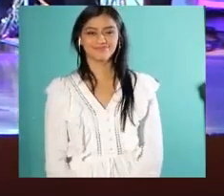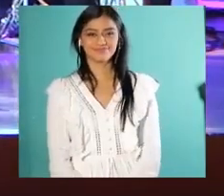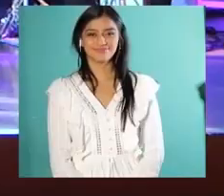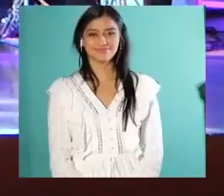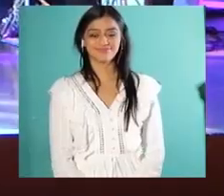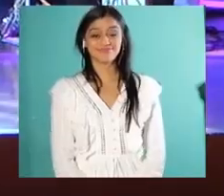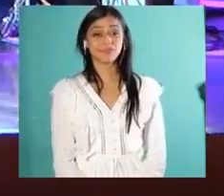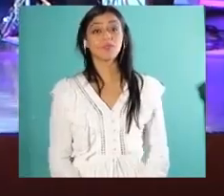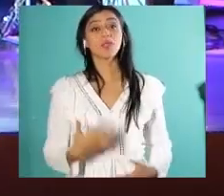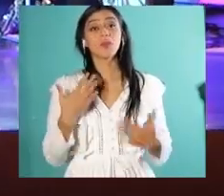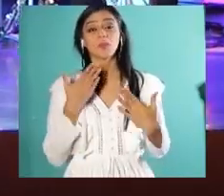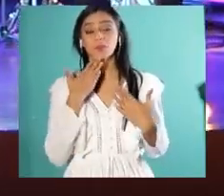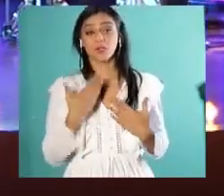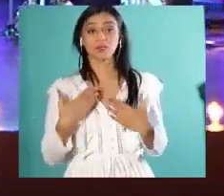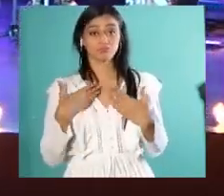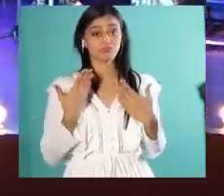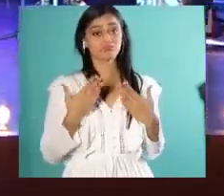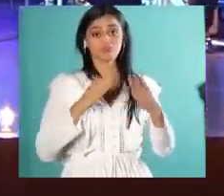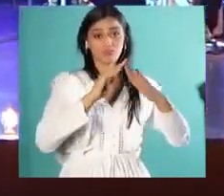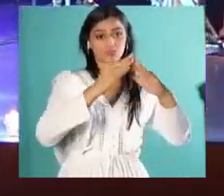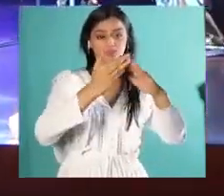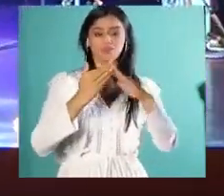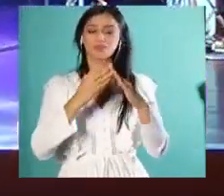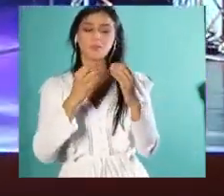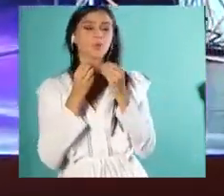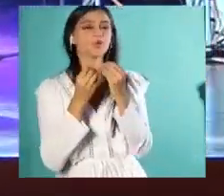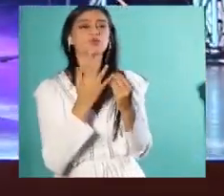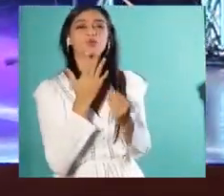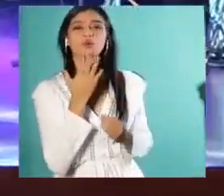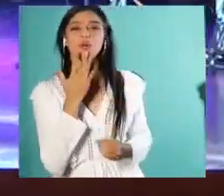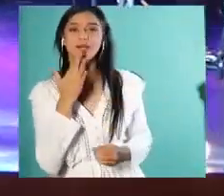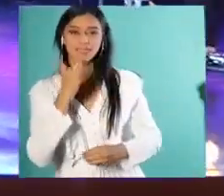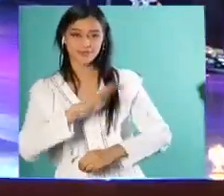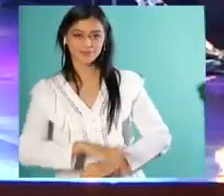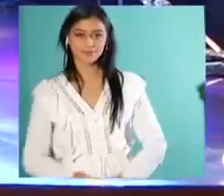Y bueno, yo vengo de un barrio muy colorido.